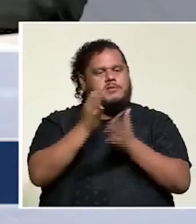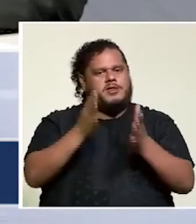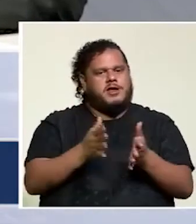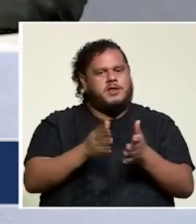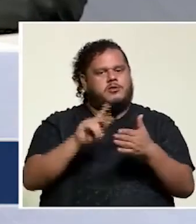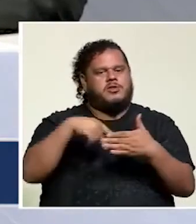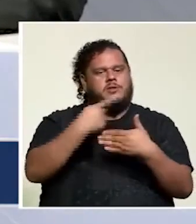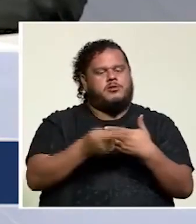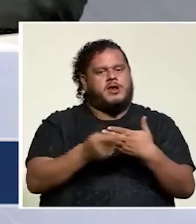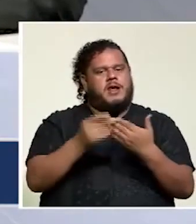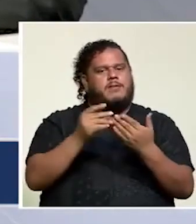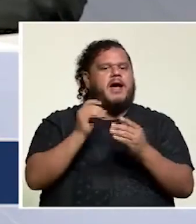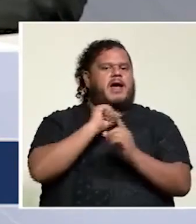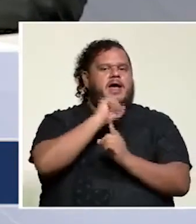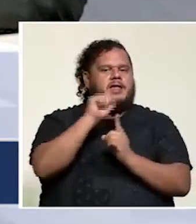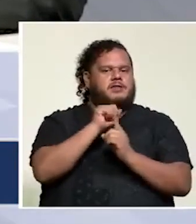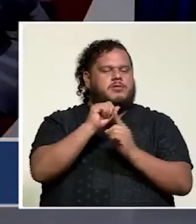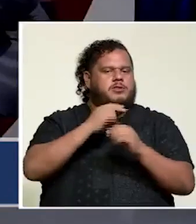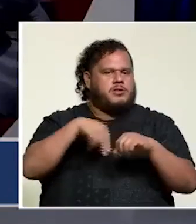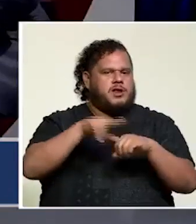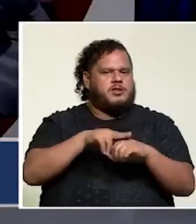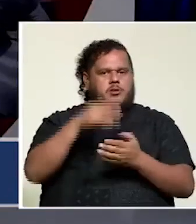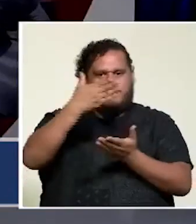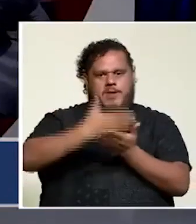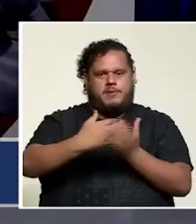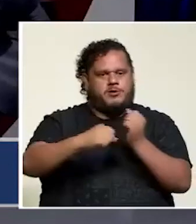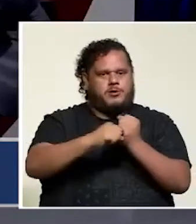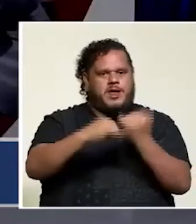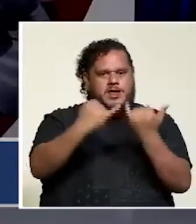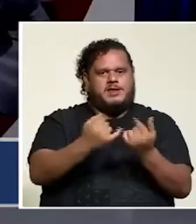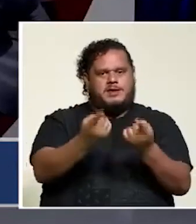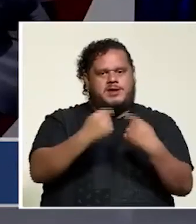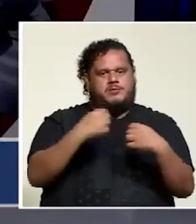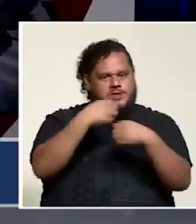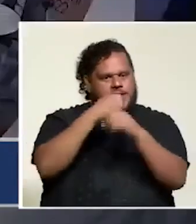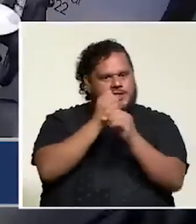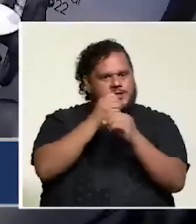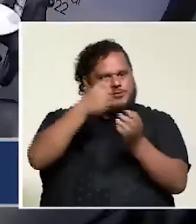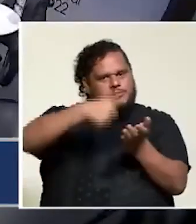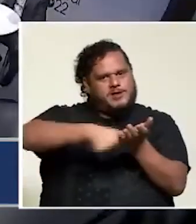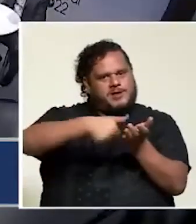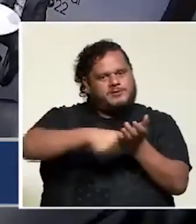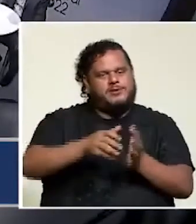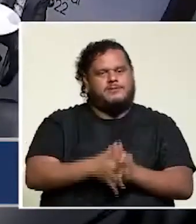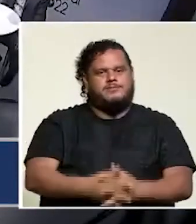del programa Estado de la Nación. Vamos a un corte y ya volvemos en este Zoom electoral.